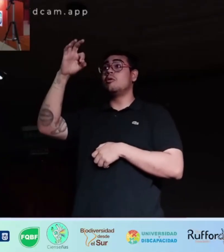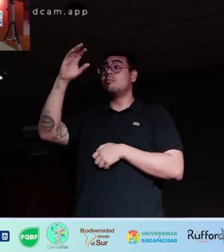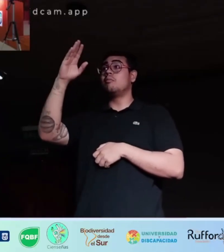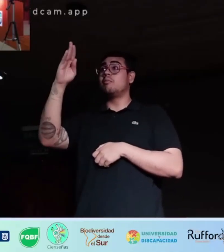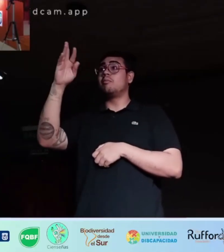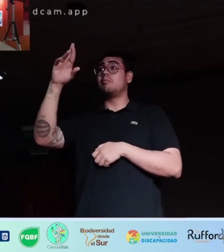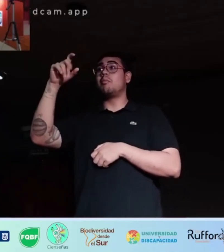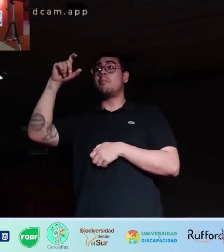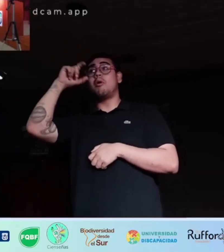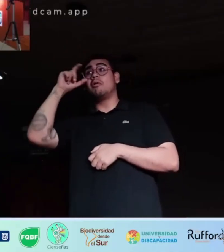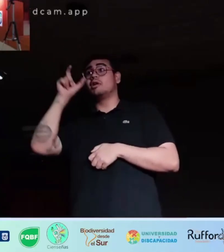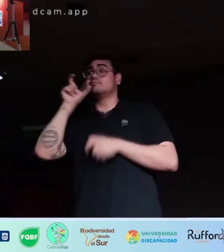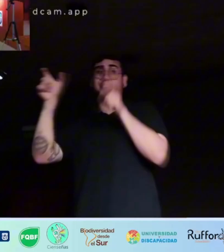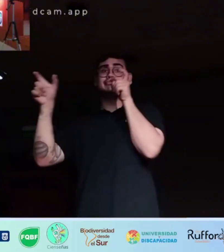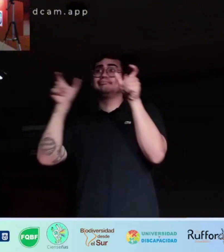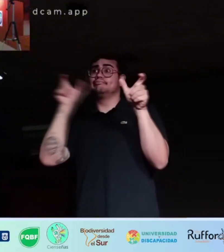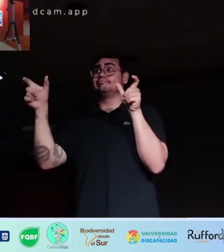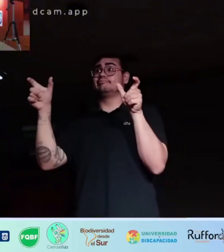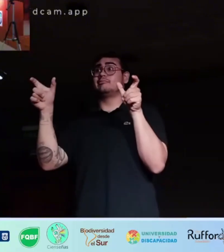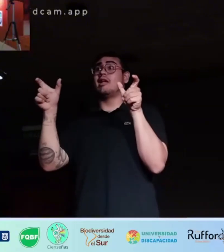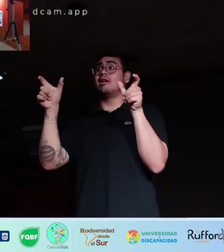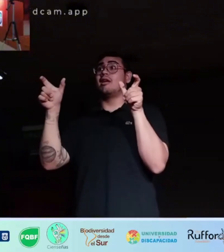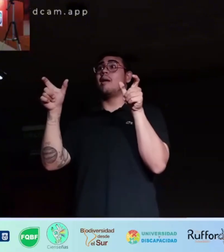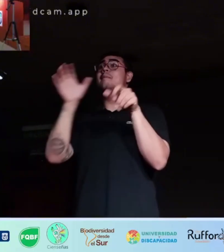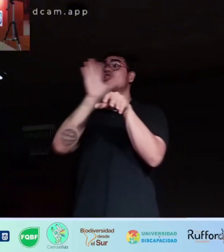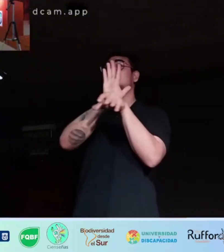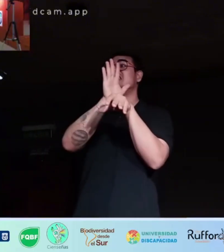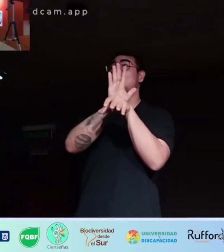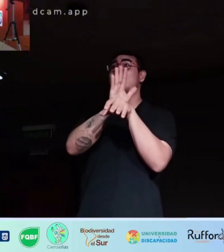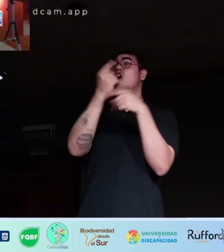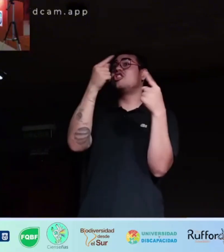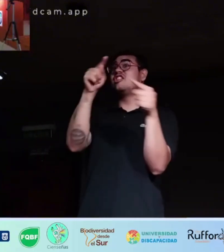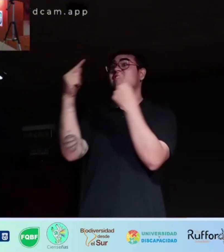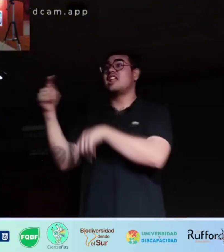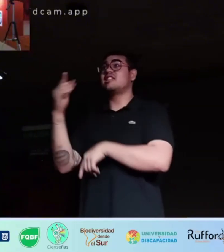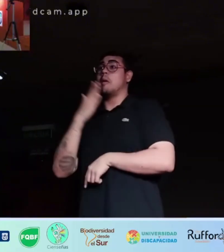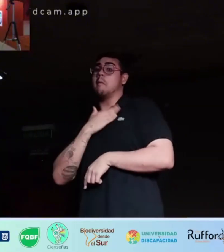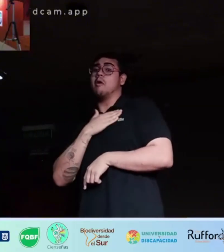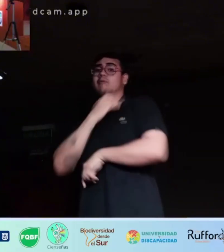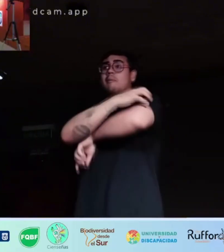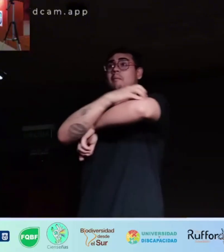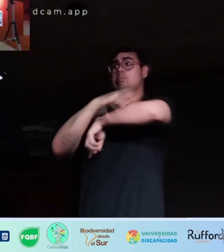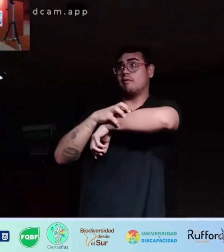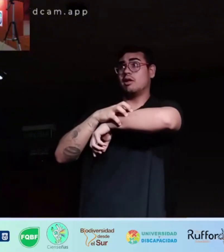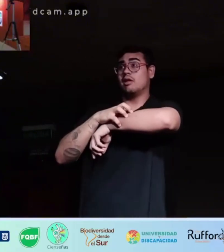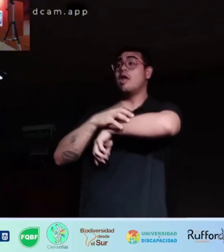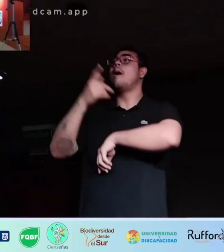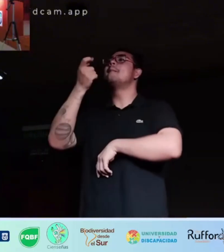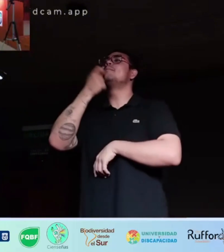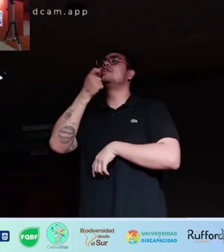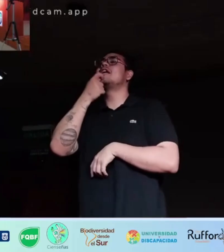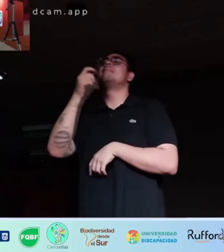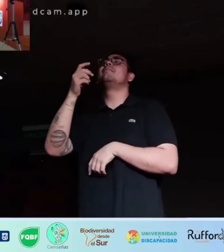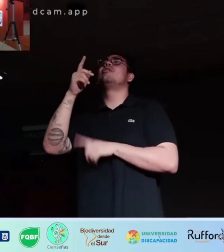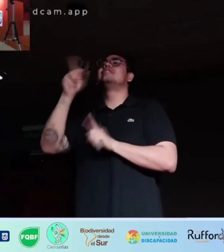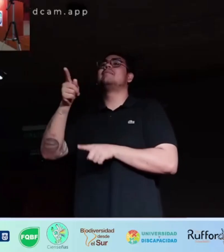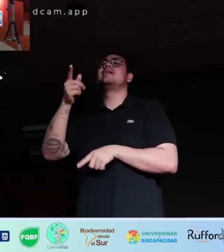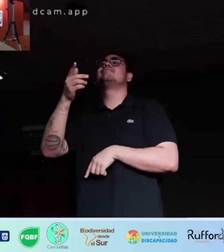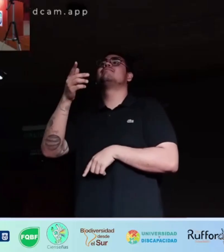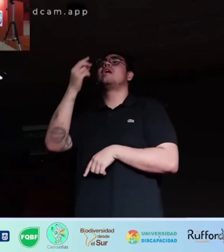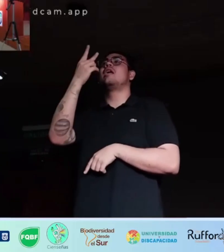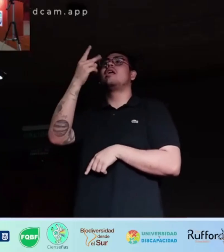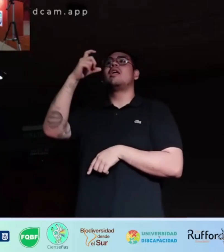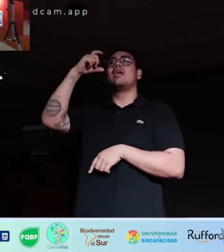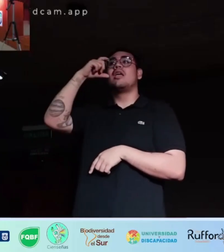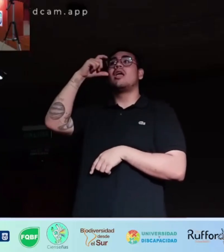vector en física, en matemática tiene un sentido, en la biología tiene otro. Digo, y no me molestaría que se use la misma palabra, si